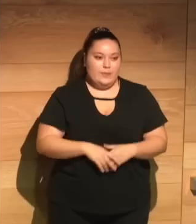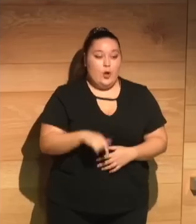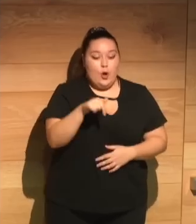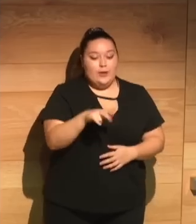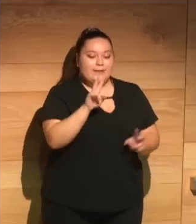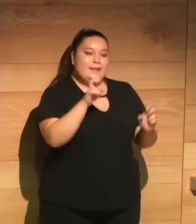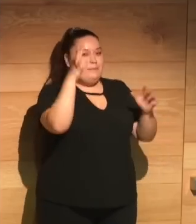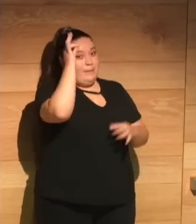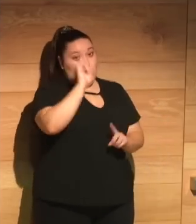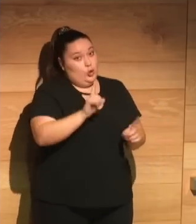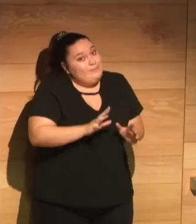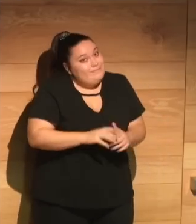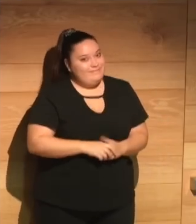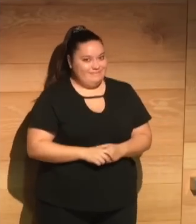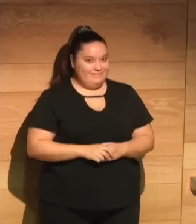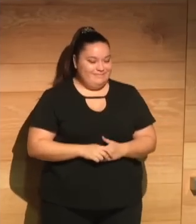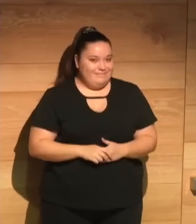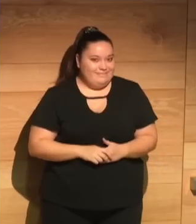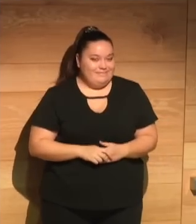pelos. Rodrigo Cortés,